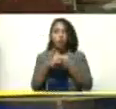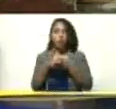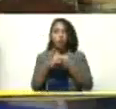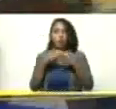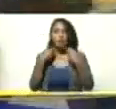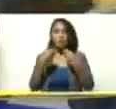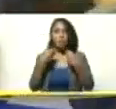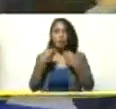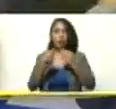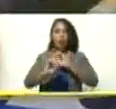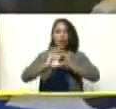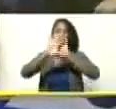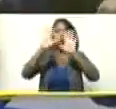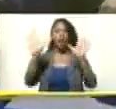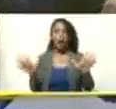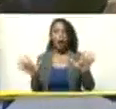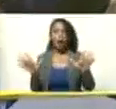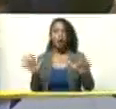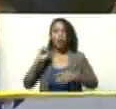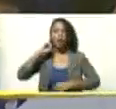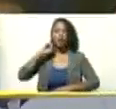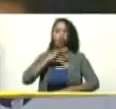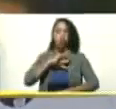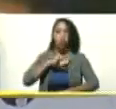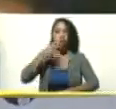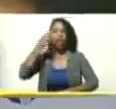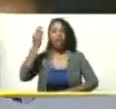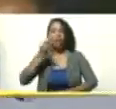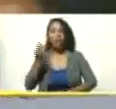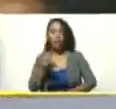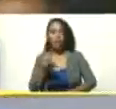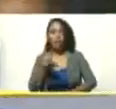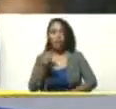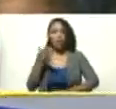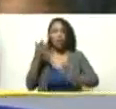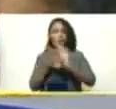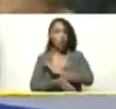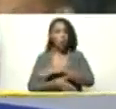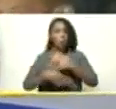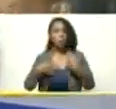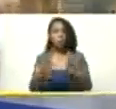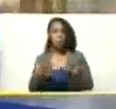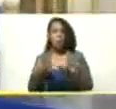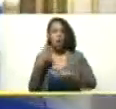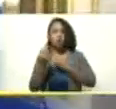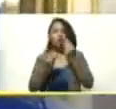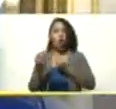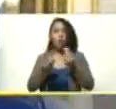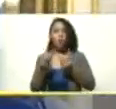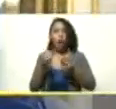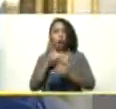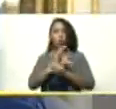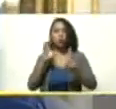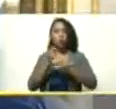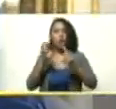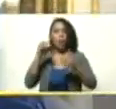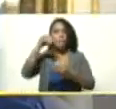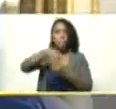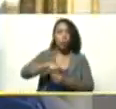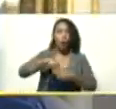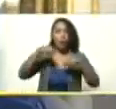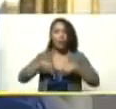para el Esclarecimiento Histórico de la Verdad sobre el colonialismo en Venezuela y